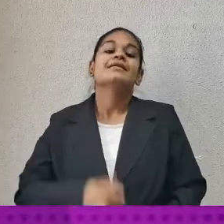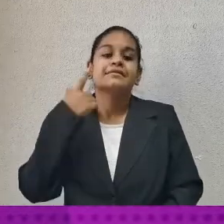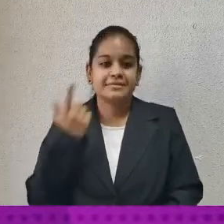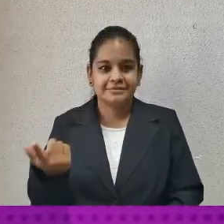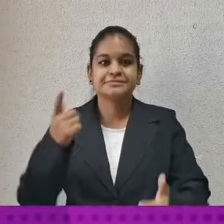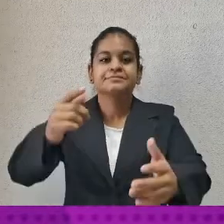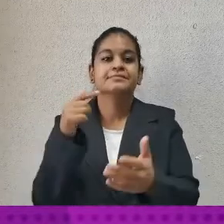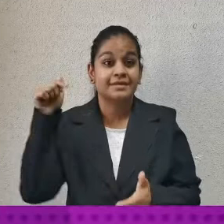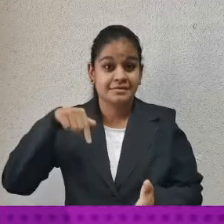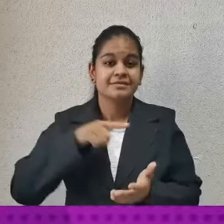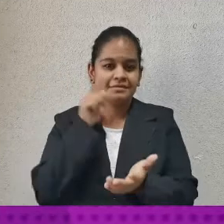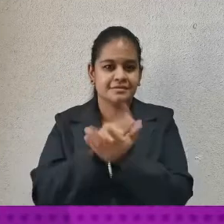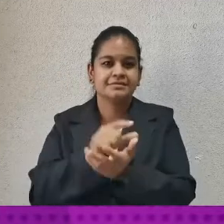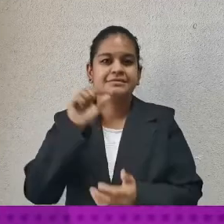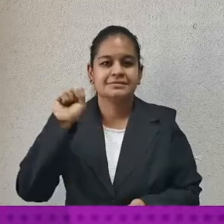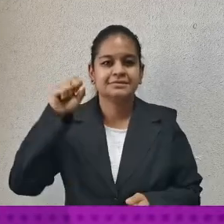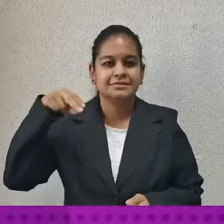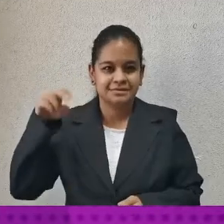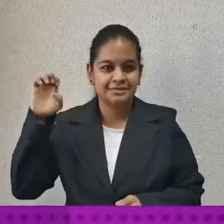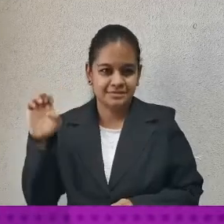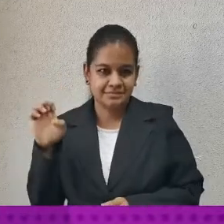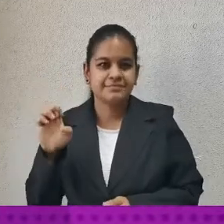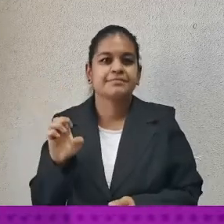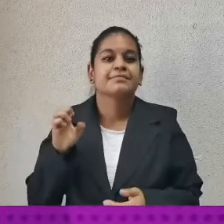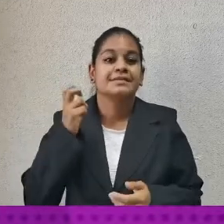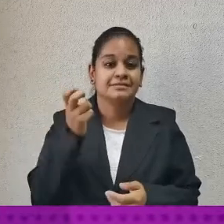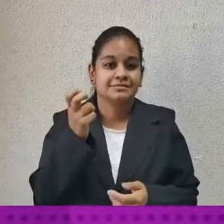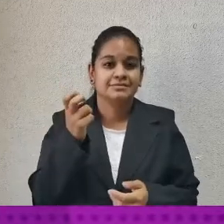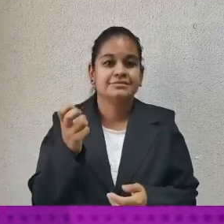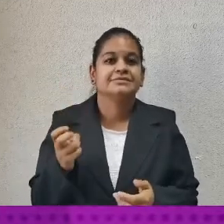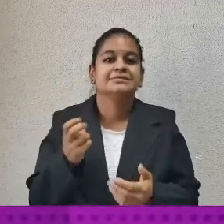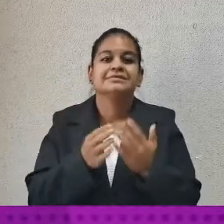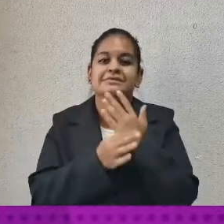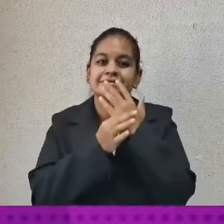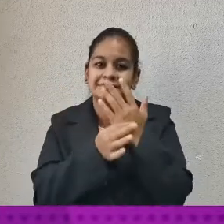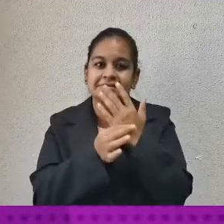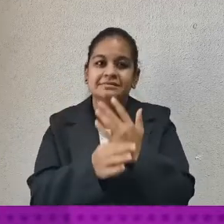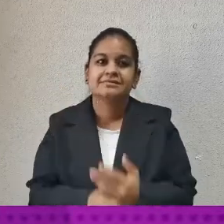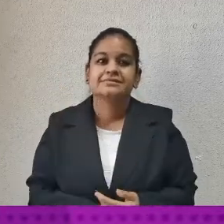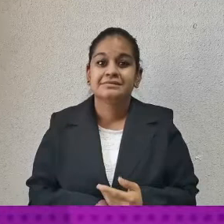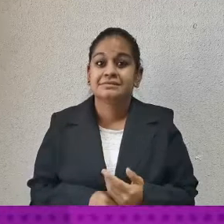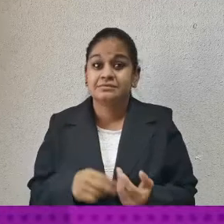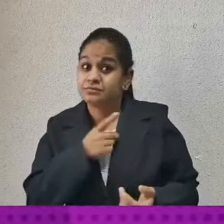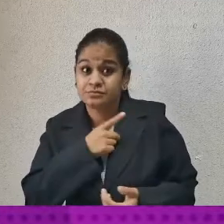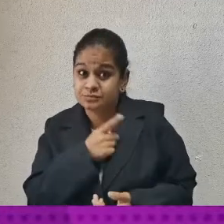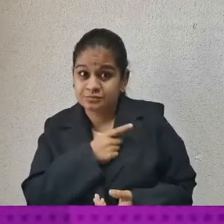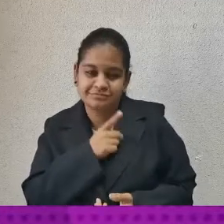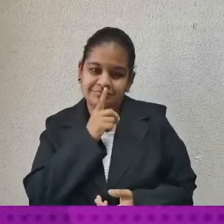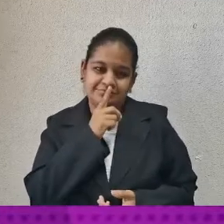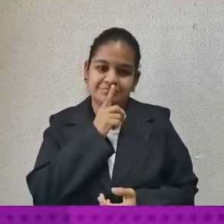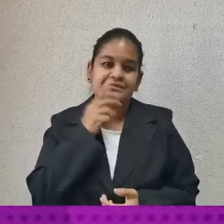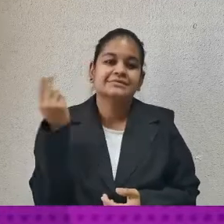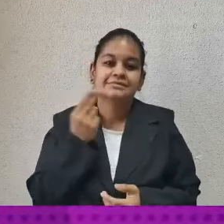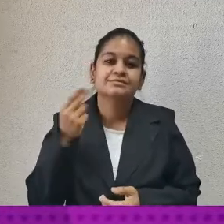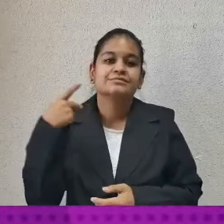este sistema electoral que tenemos en la parte jurisdiccional, en efecto opera a oficio, no opera de oficio, opera a petición